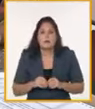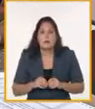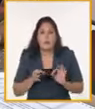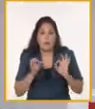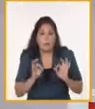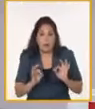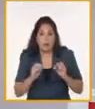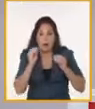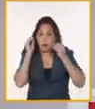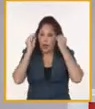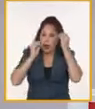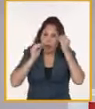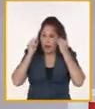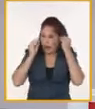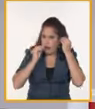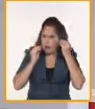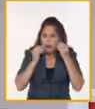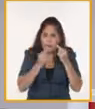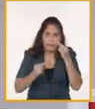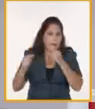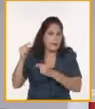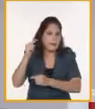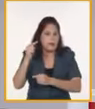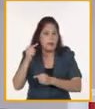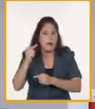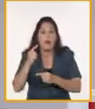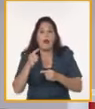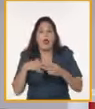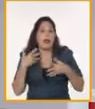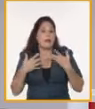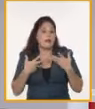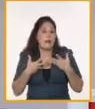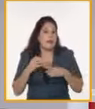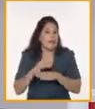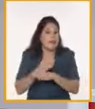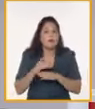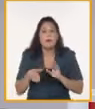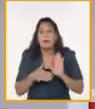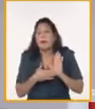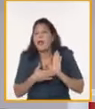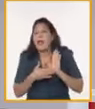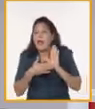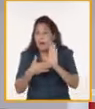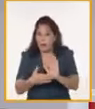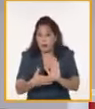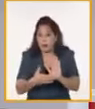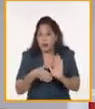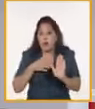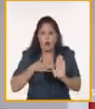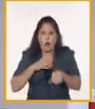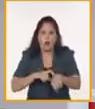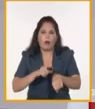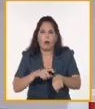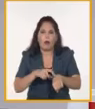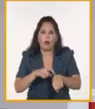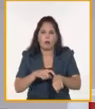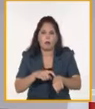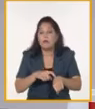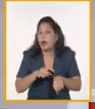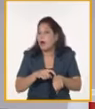analiza la actividad fundamental con las actividades secundarias usted debe demostrar que cómo cómo cuándo dónde usted va a